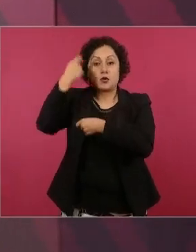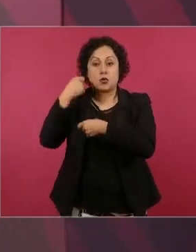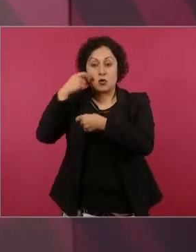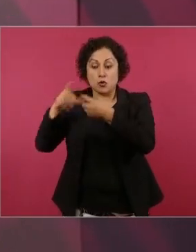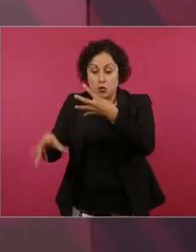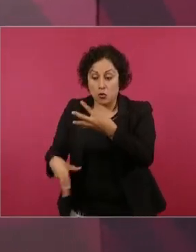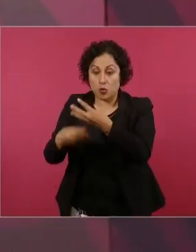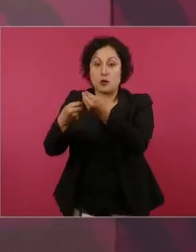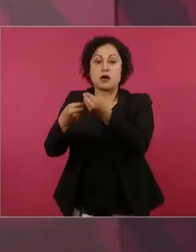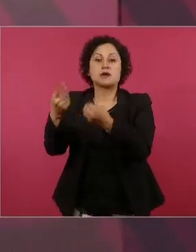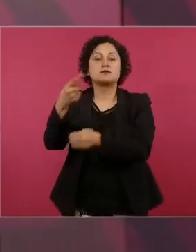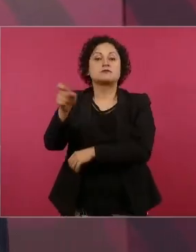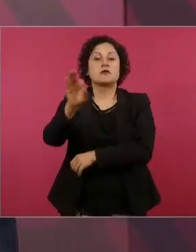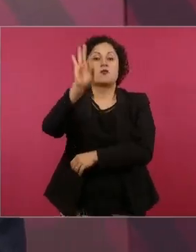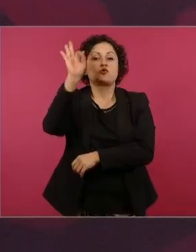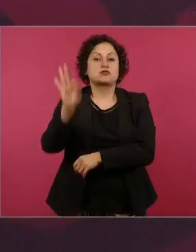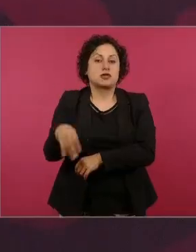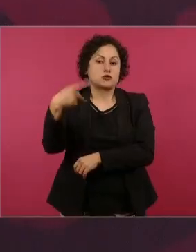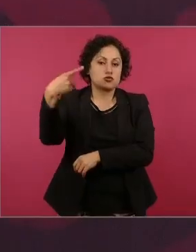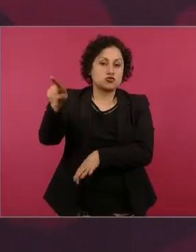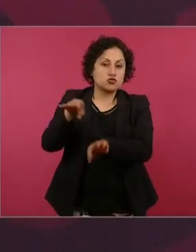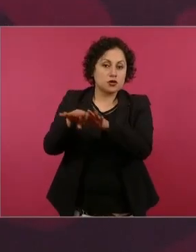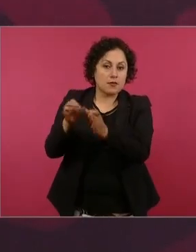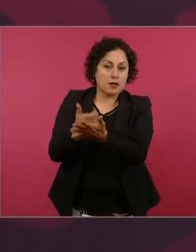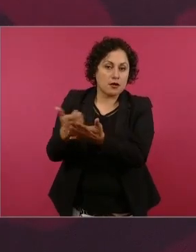el 100% de su salario.